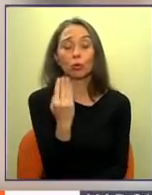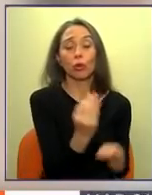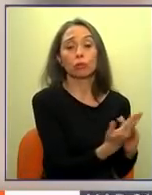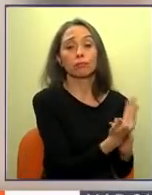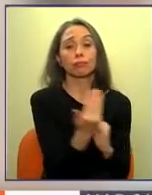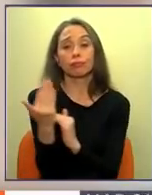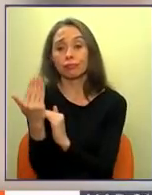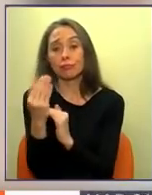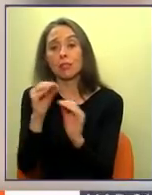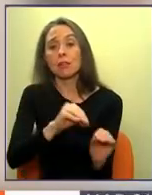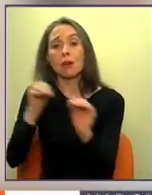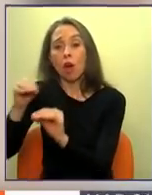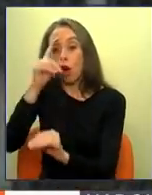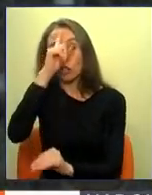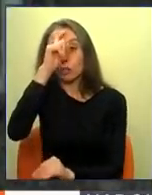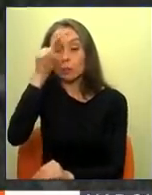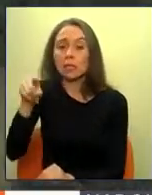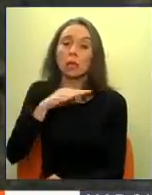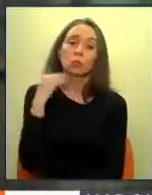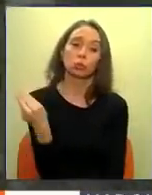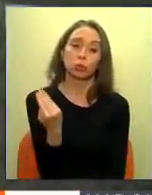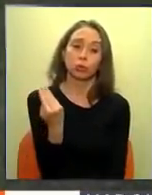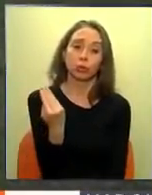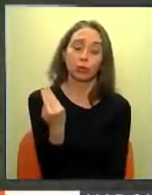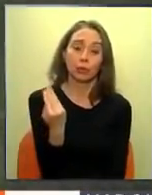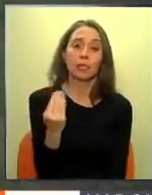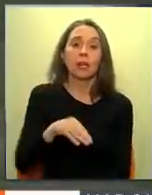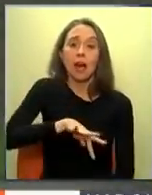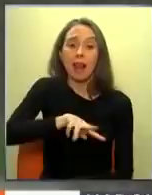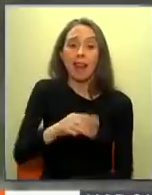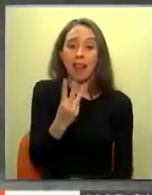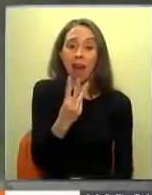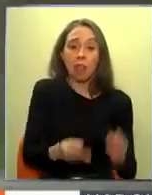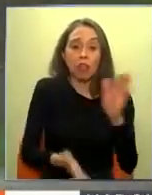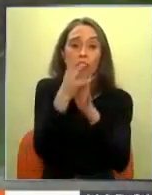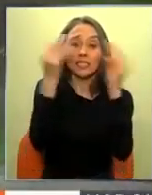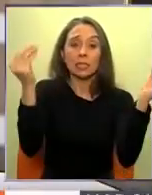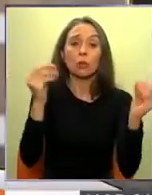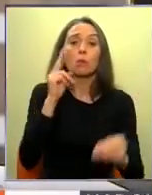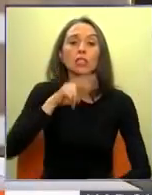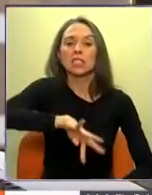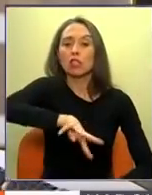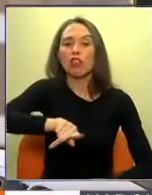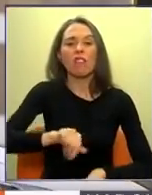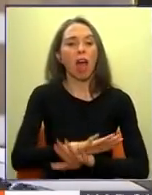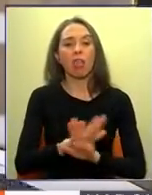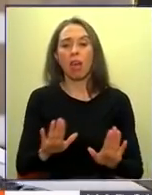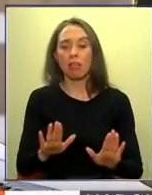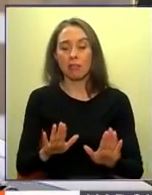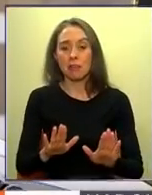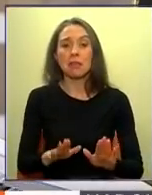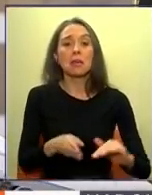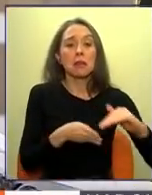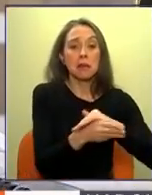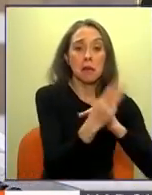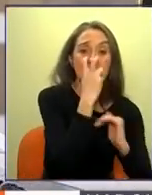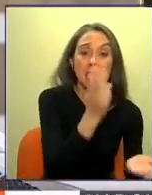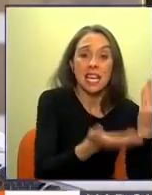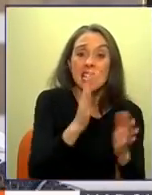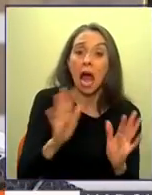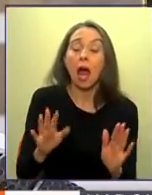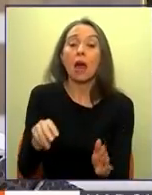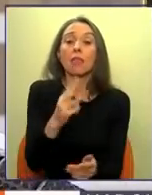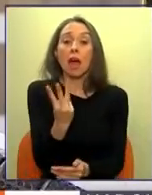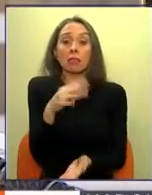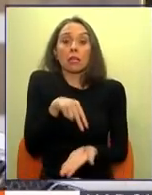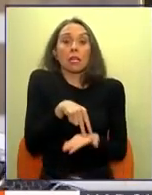en un recinto asistencial. Los delincuentes escaparon con las manos vacías. No registraron nada, se quedaron parados, ni habían